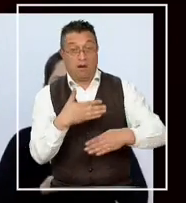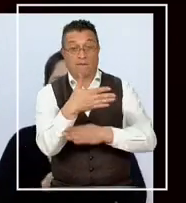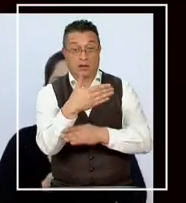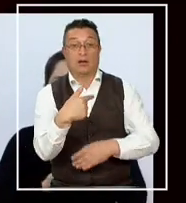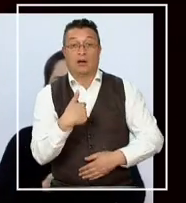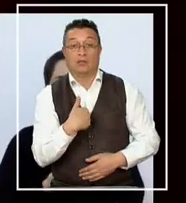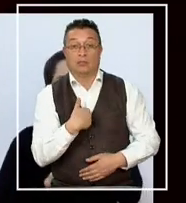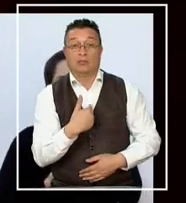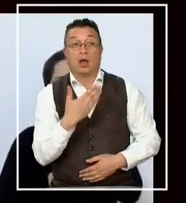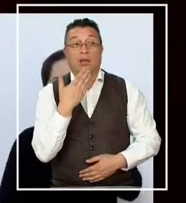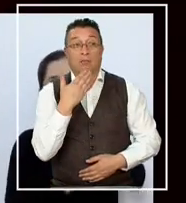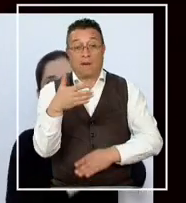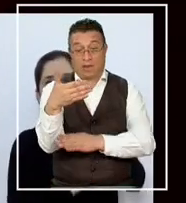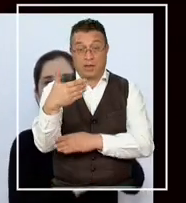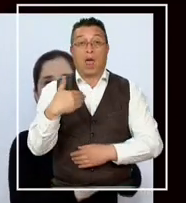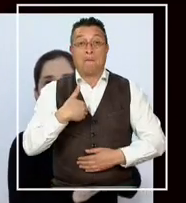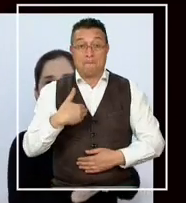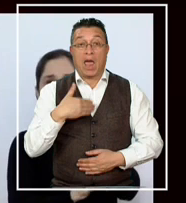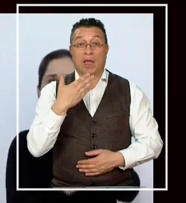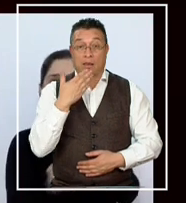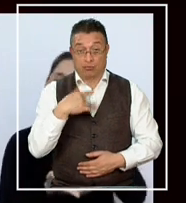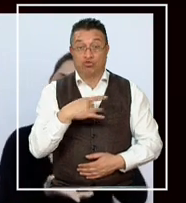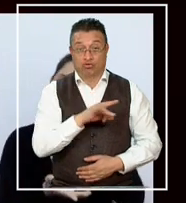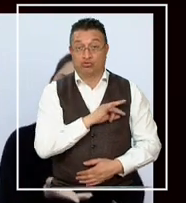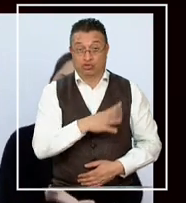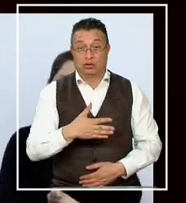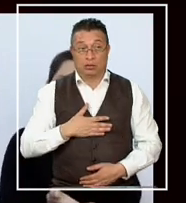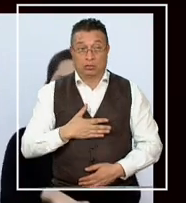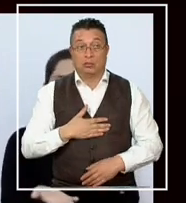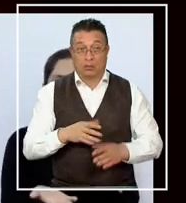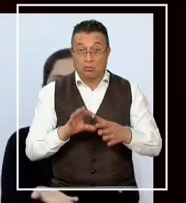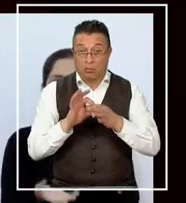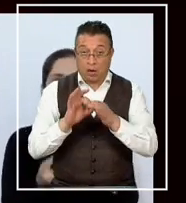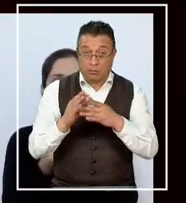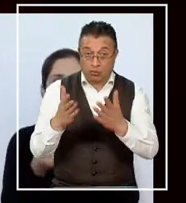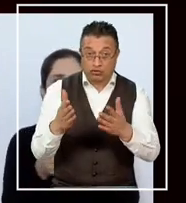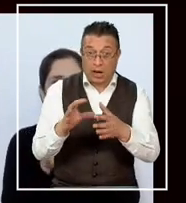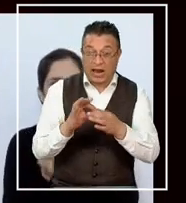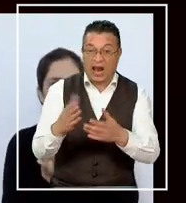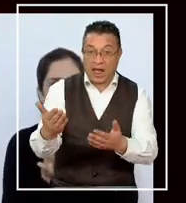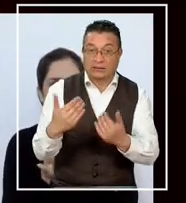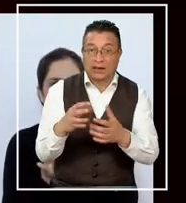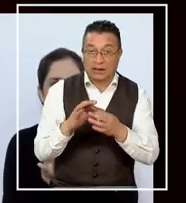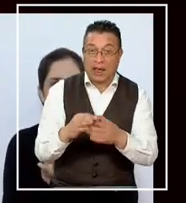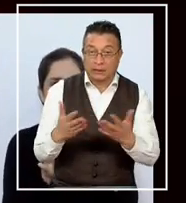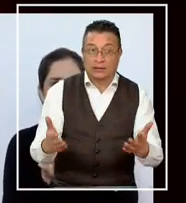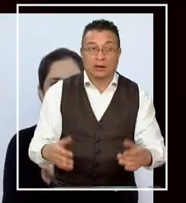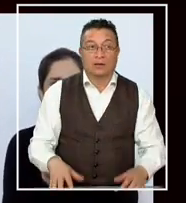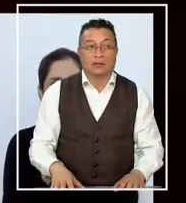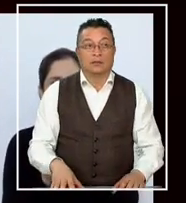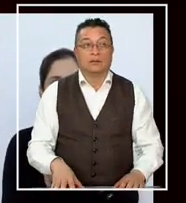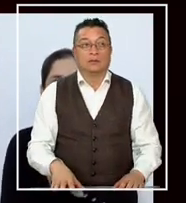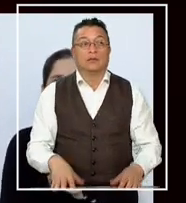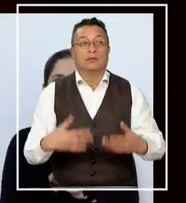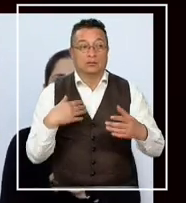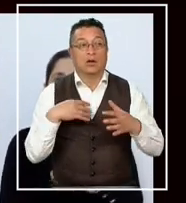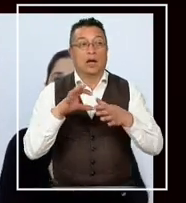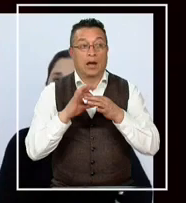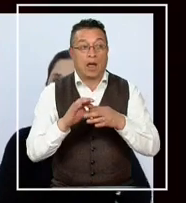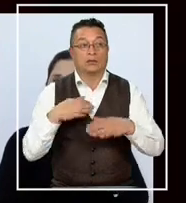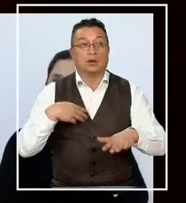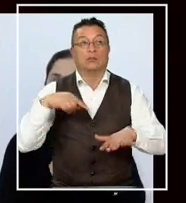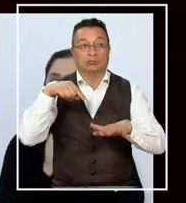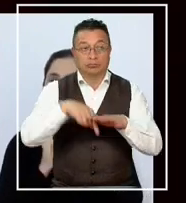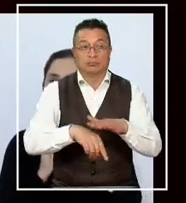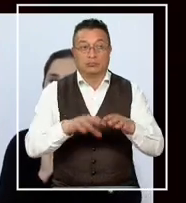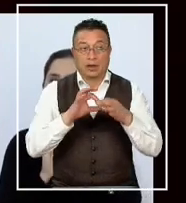tengo. Porque como es mi bandera, muchas gracias, se lo agradezco profundamente. Y le pido a todos los